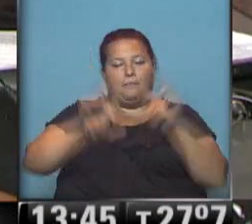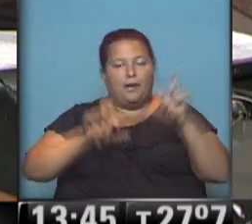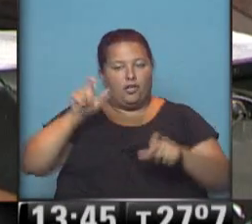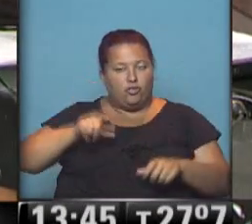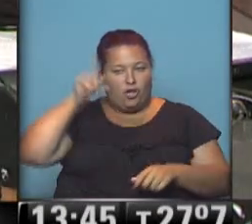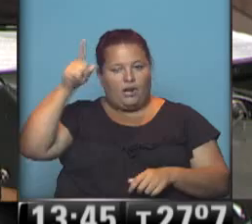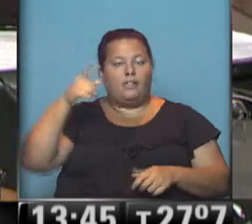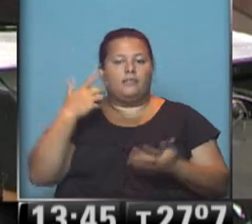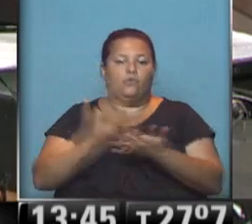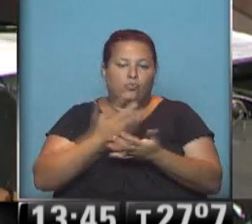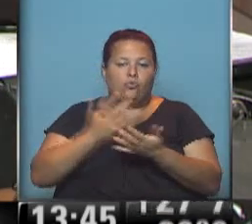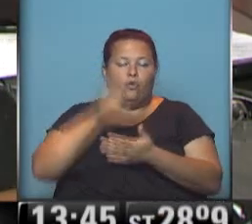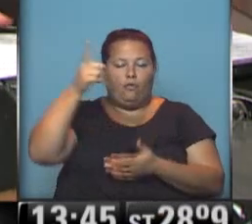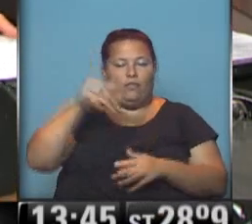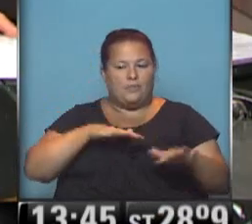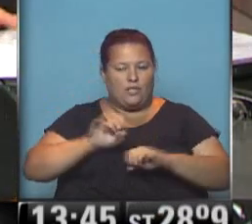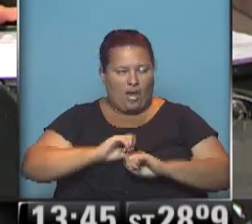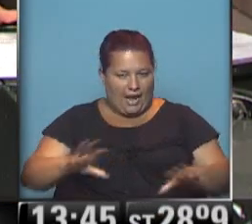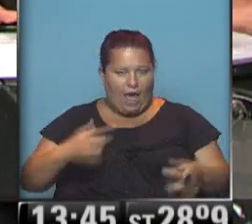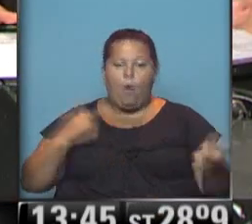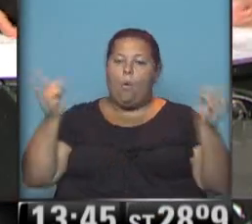gente que está viviendo esta tan grave situación volvemos en cualquier momento allí